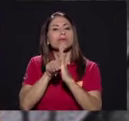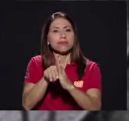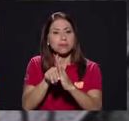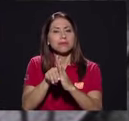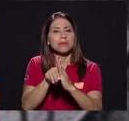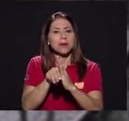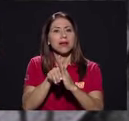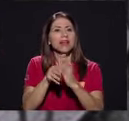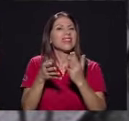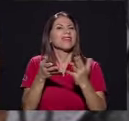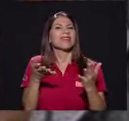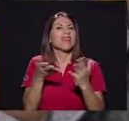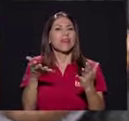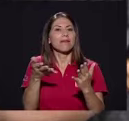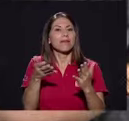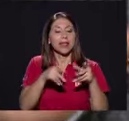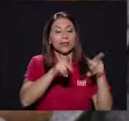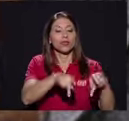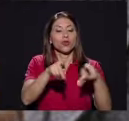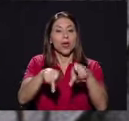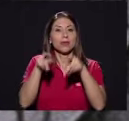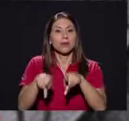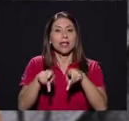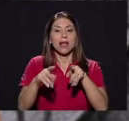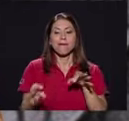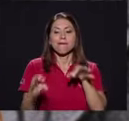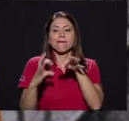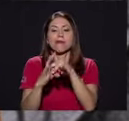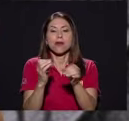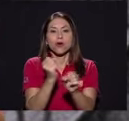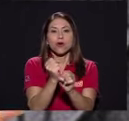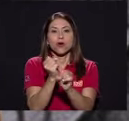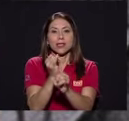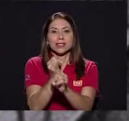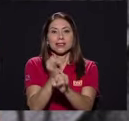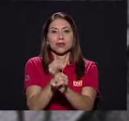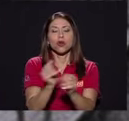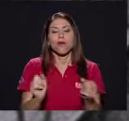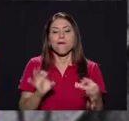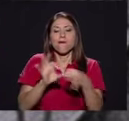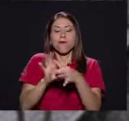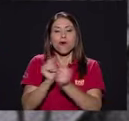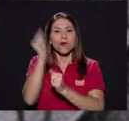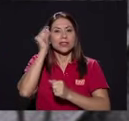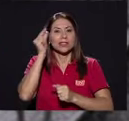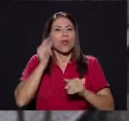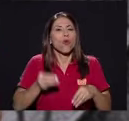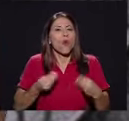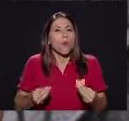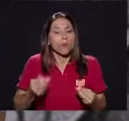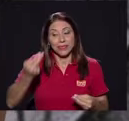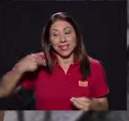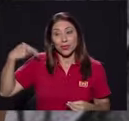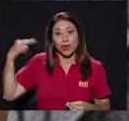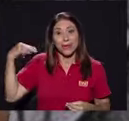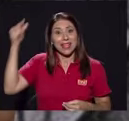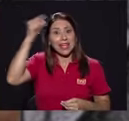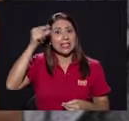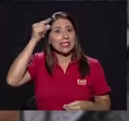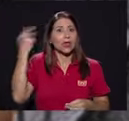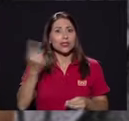de relacionamiento entre la ciudadanía y la institucionalidad y el Estado. Históricamente, el Estado ha